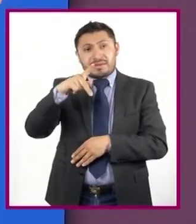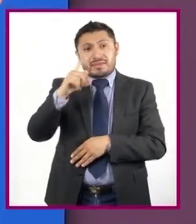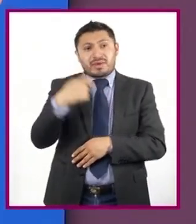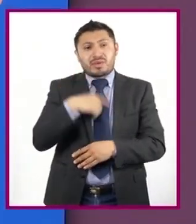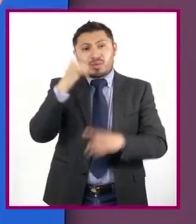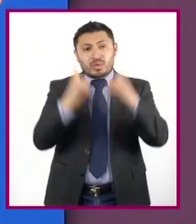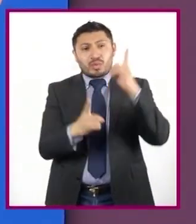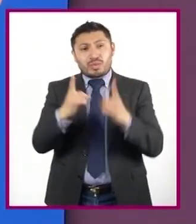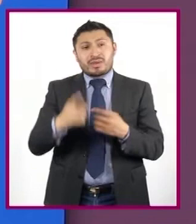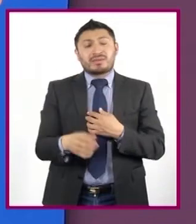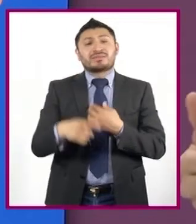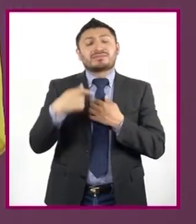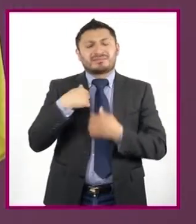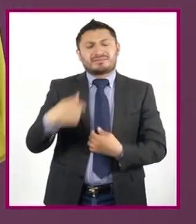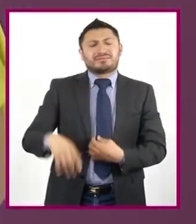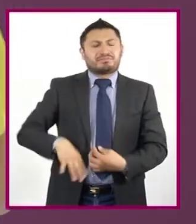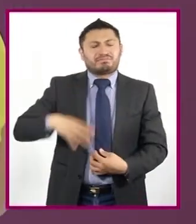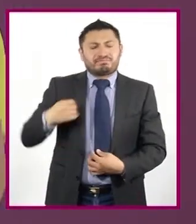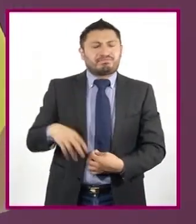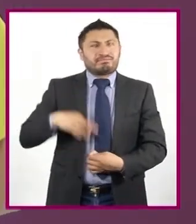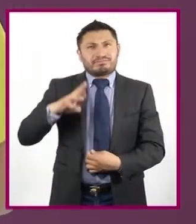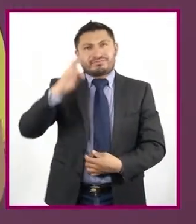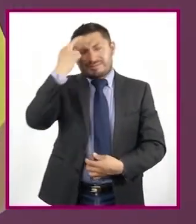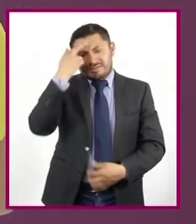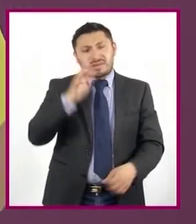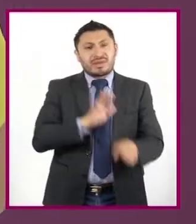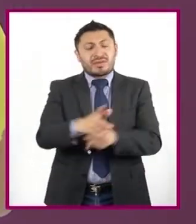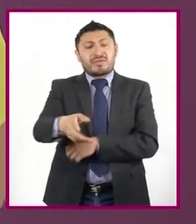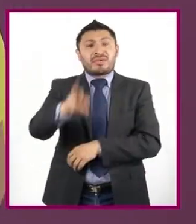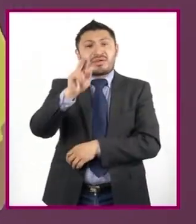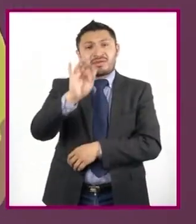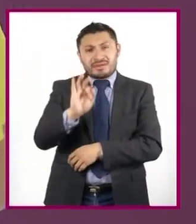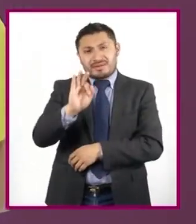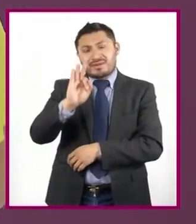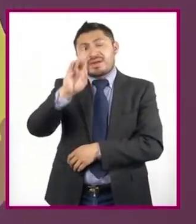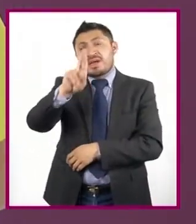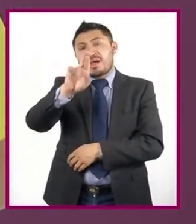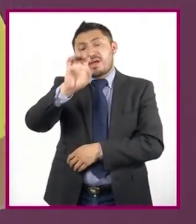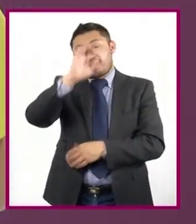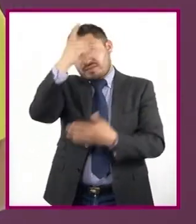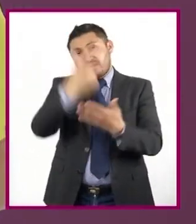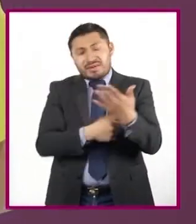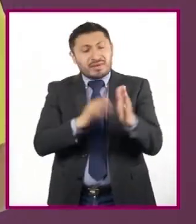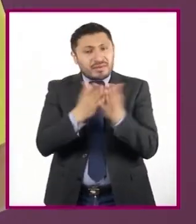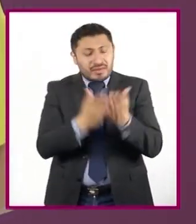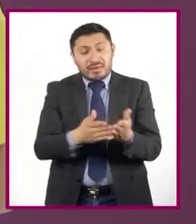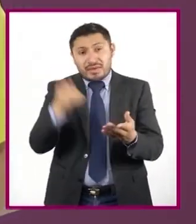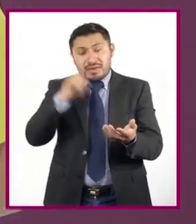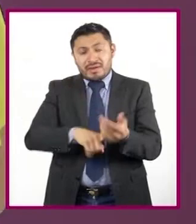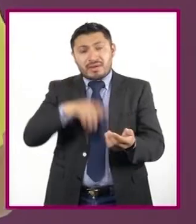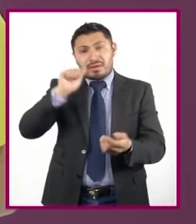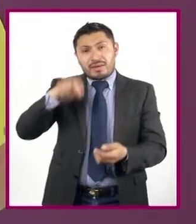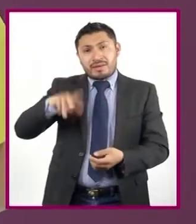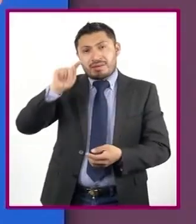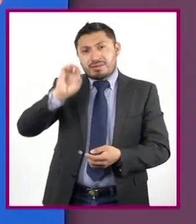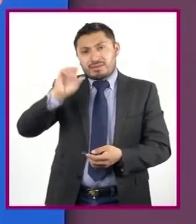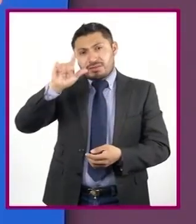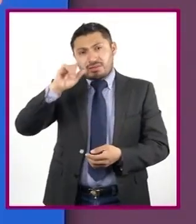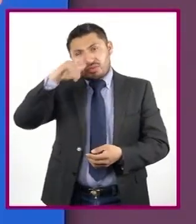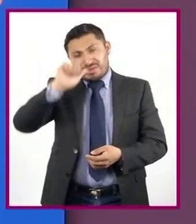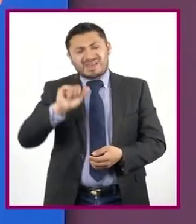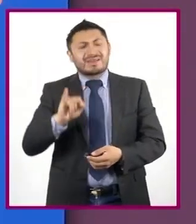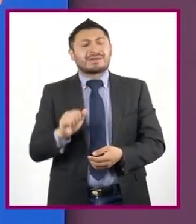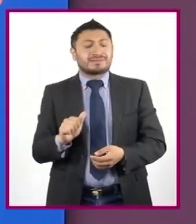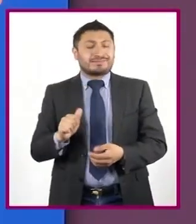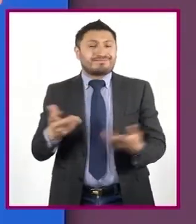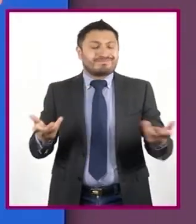Además, estoy tratando de recordar qué tipo de referencias podemos encontrar en las antologías o compilaciones.